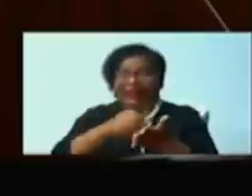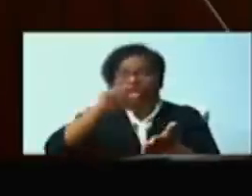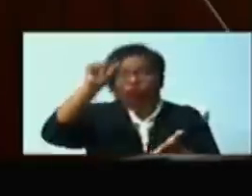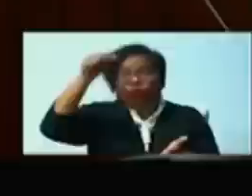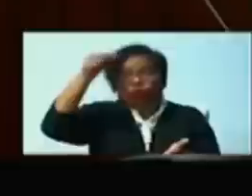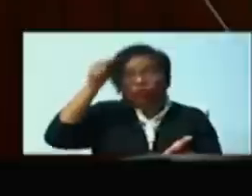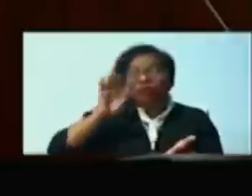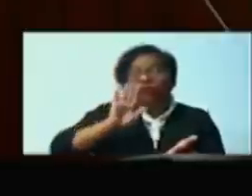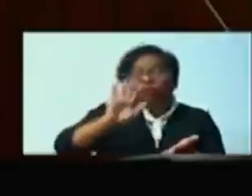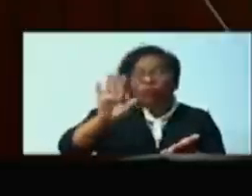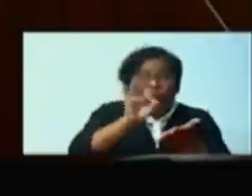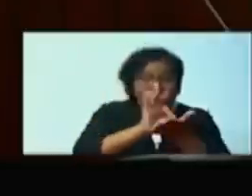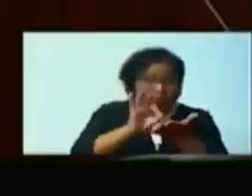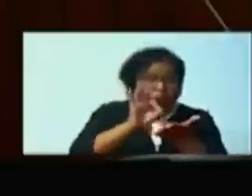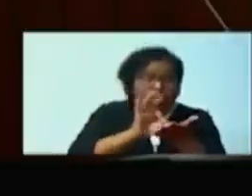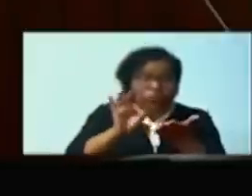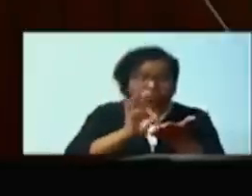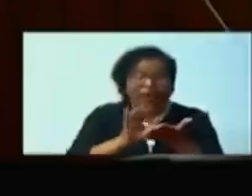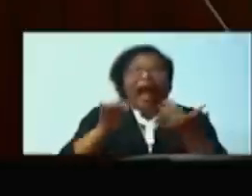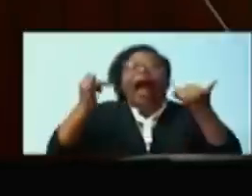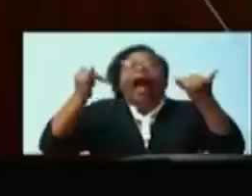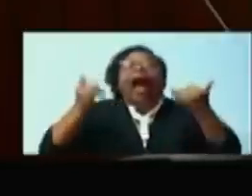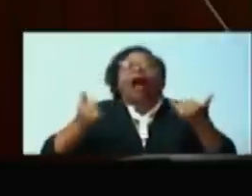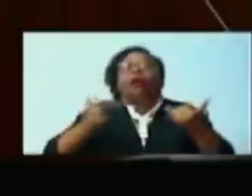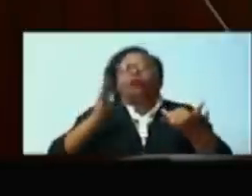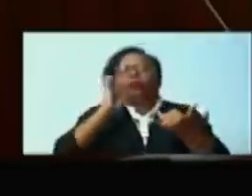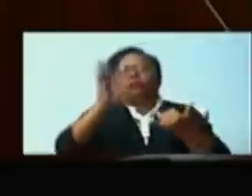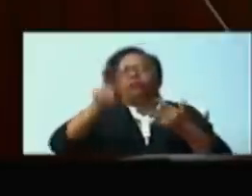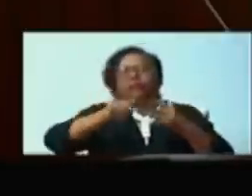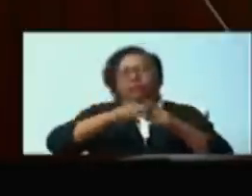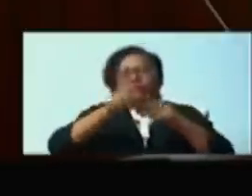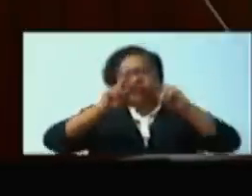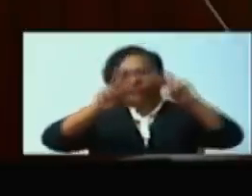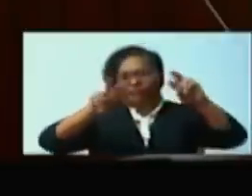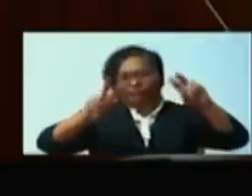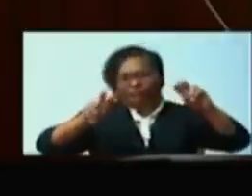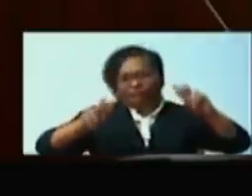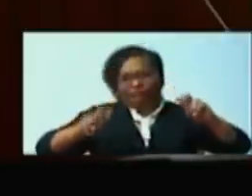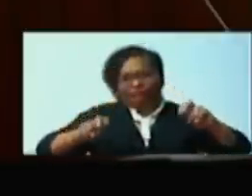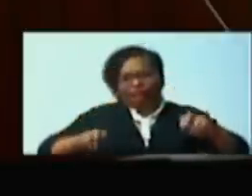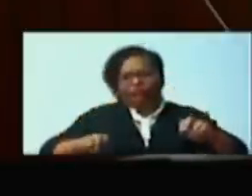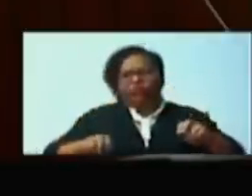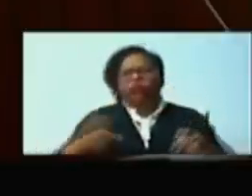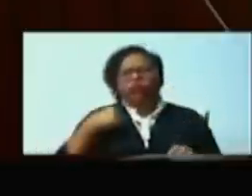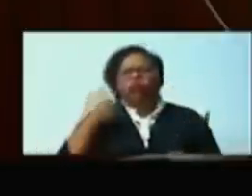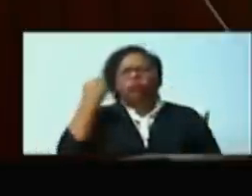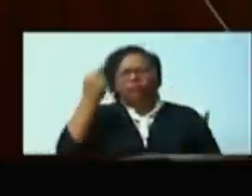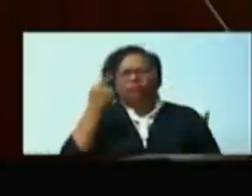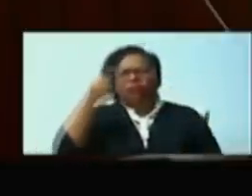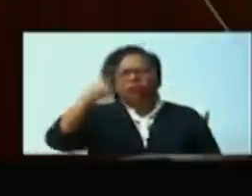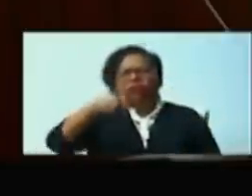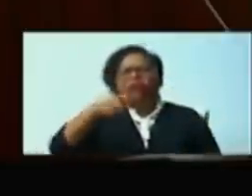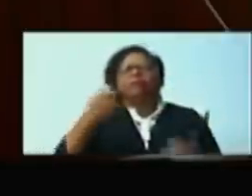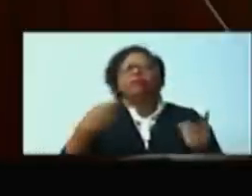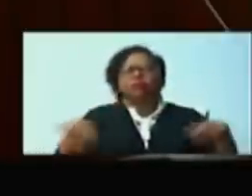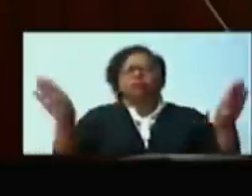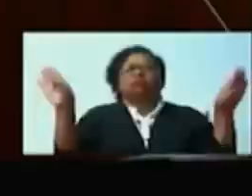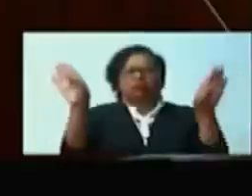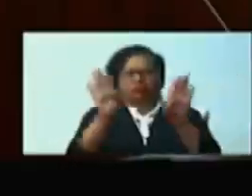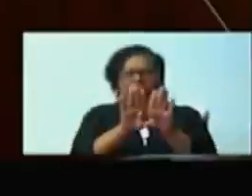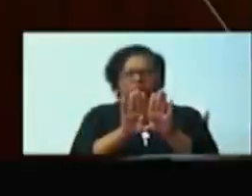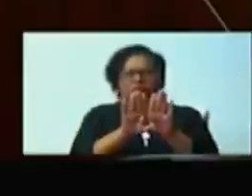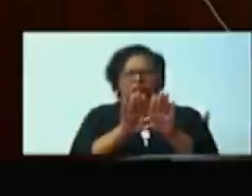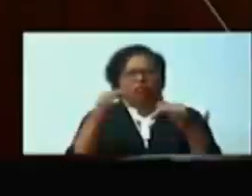investigarlo entonces presidente yo lo que pienso es que debemos de cerrar los debates aquí formar la comisión